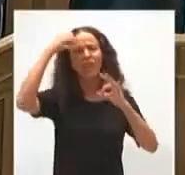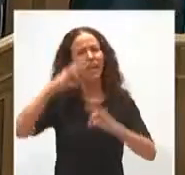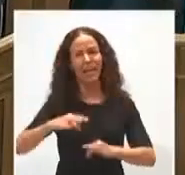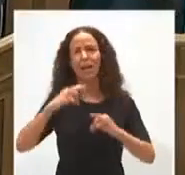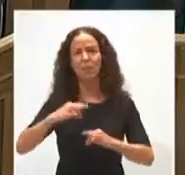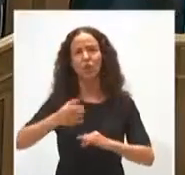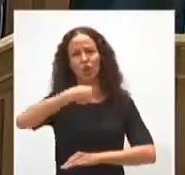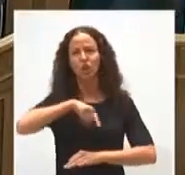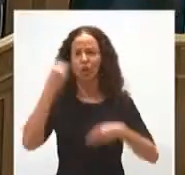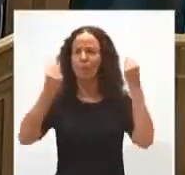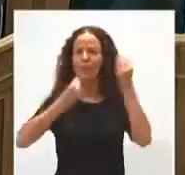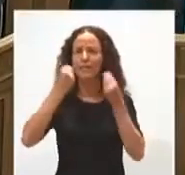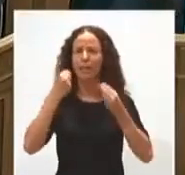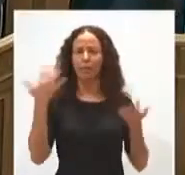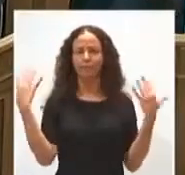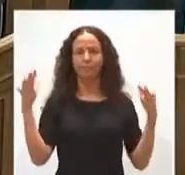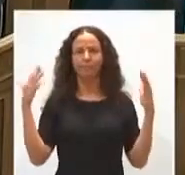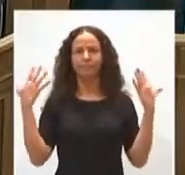estamos pensando